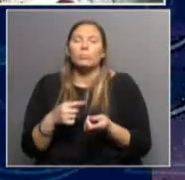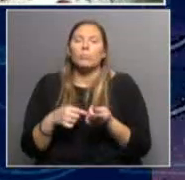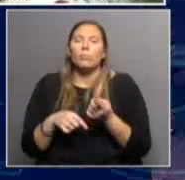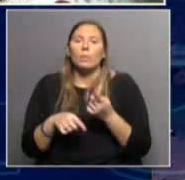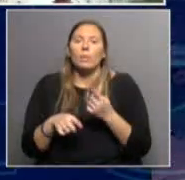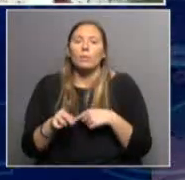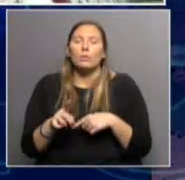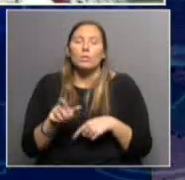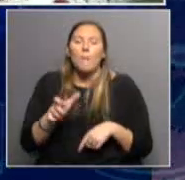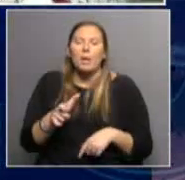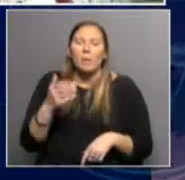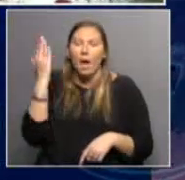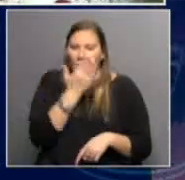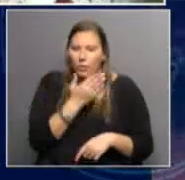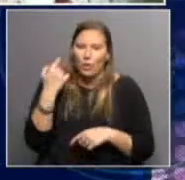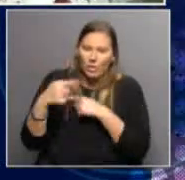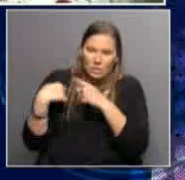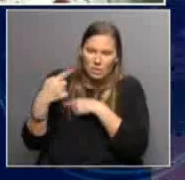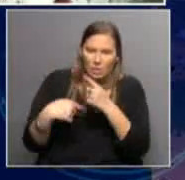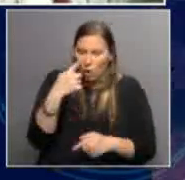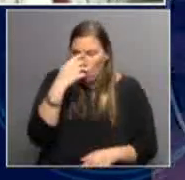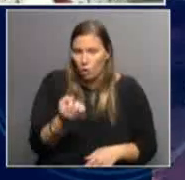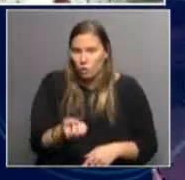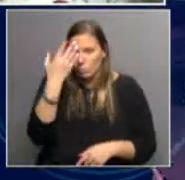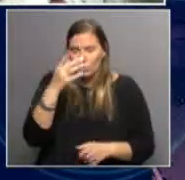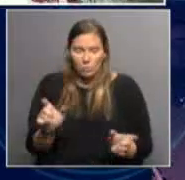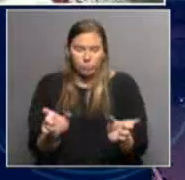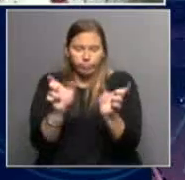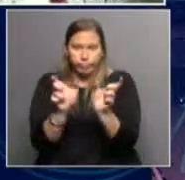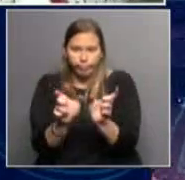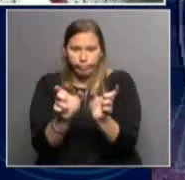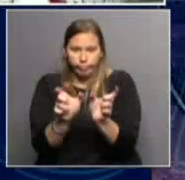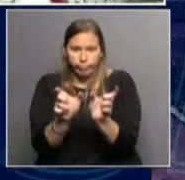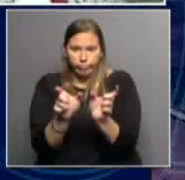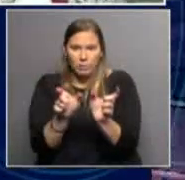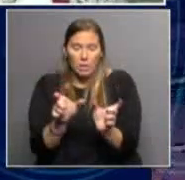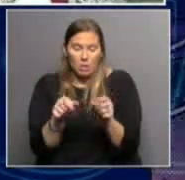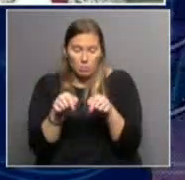término afrodescendiente es el concepto, el término y el concepto que establece